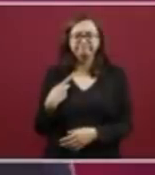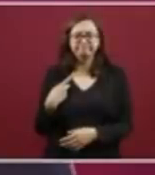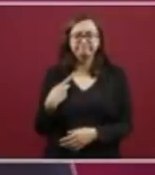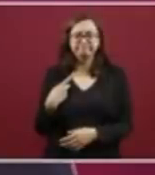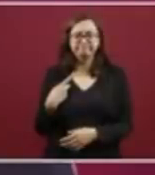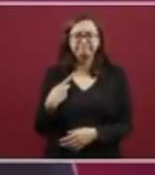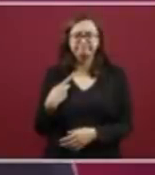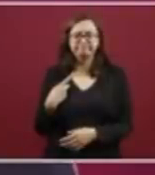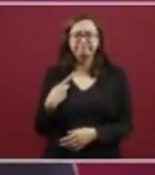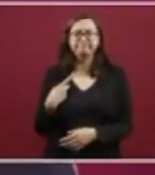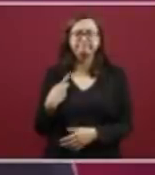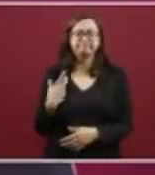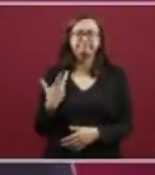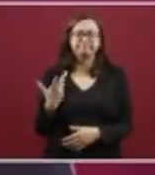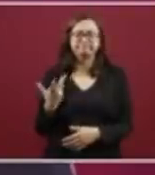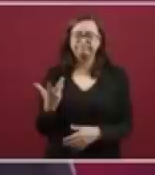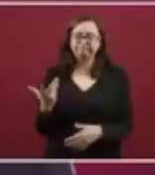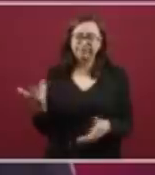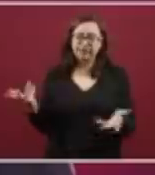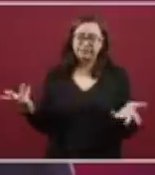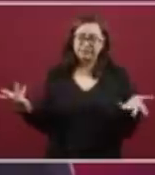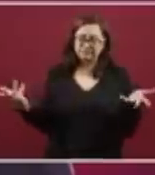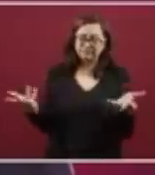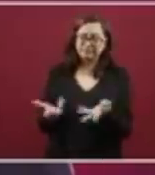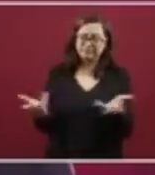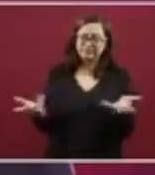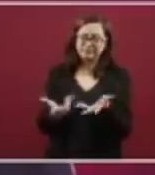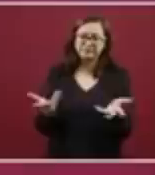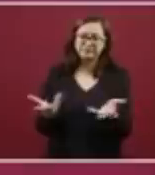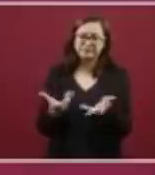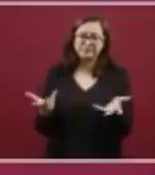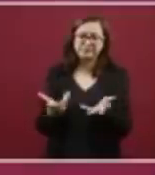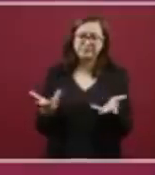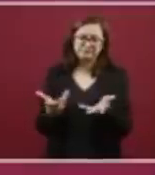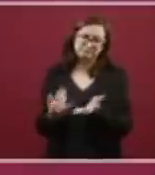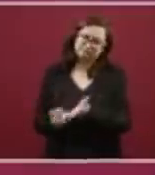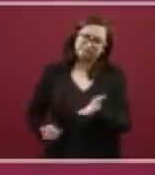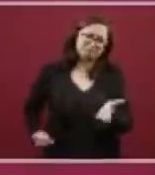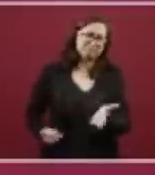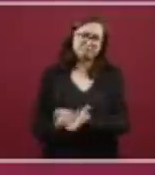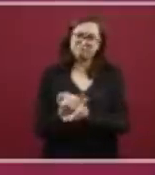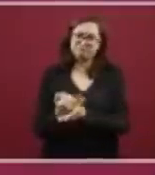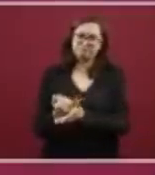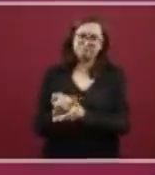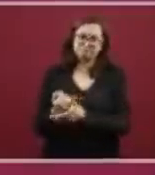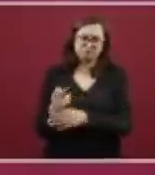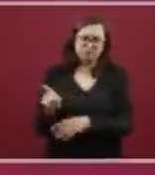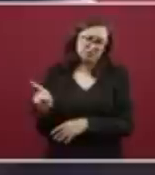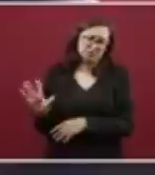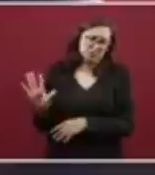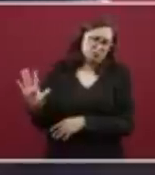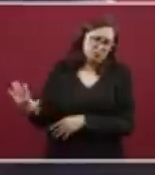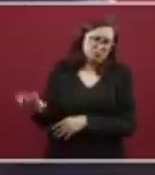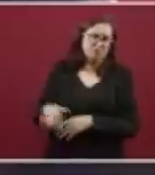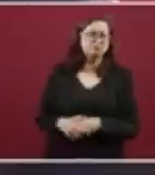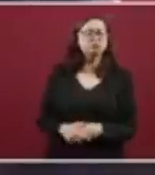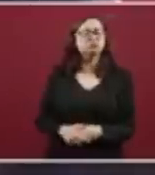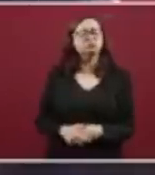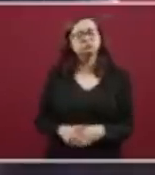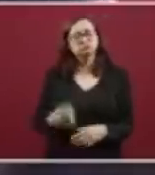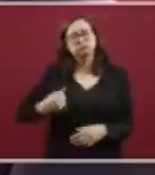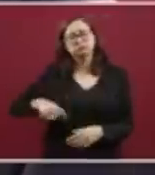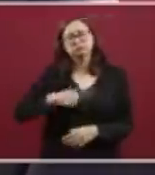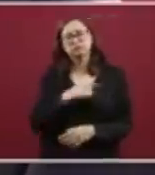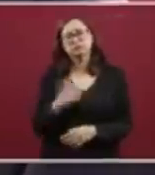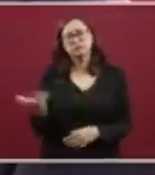tener la posibilidad de decidir al final, y eso es lo que se está haciendo.